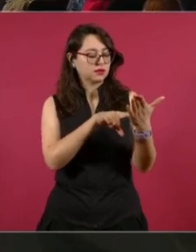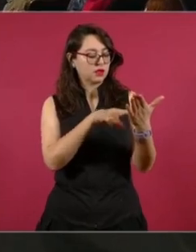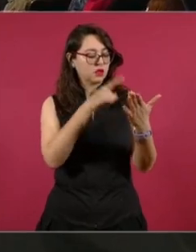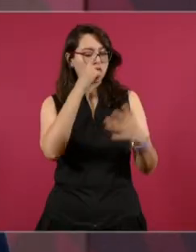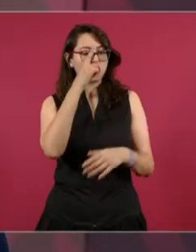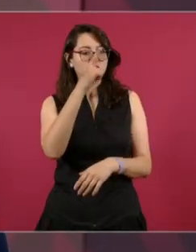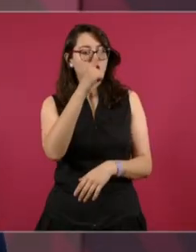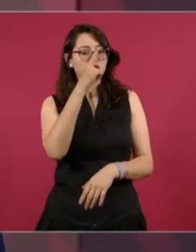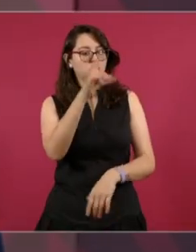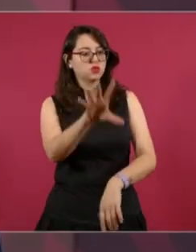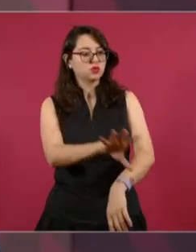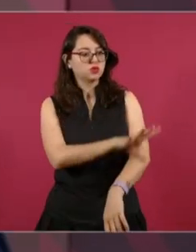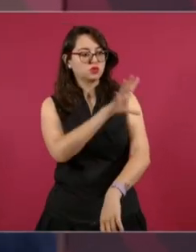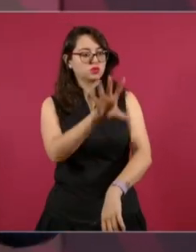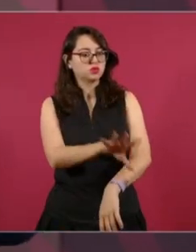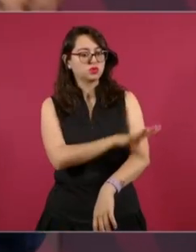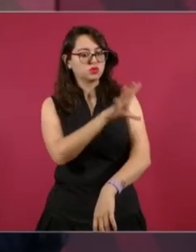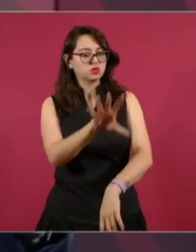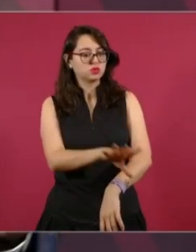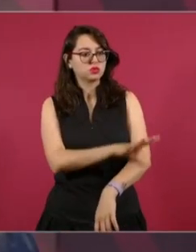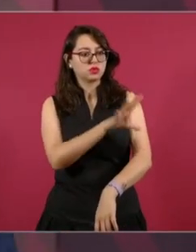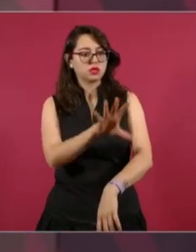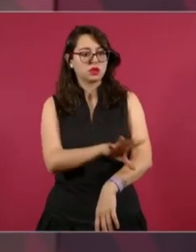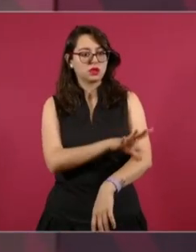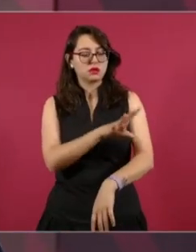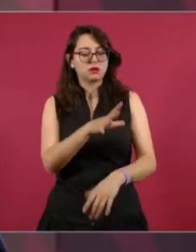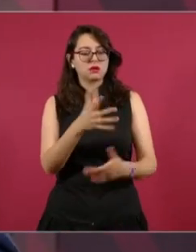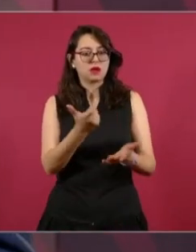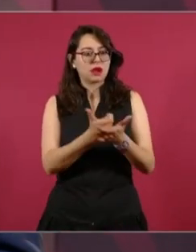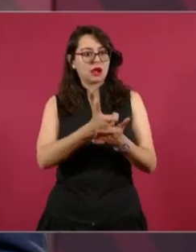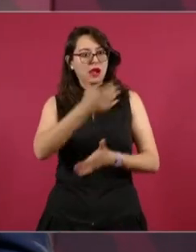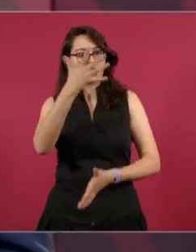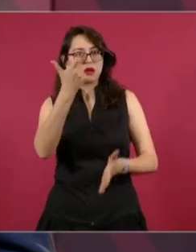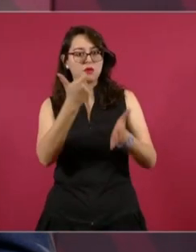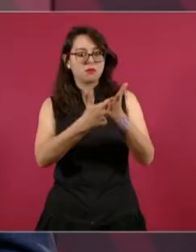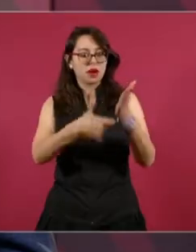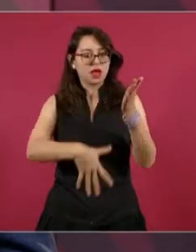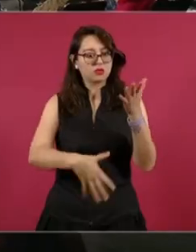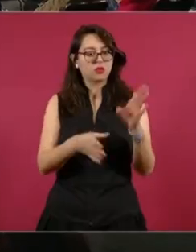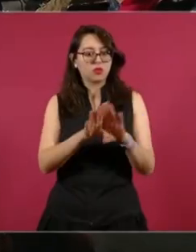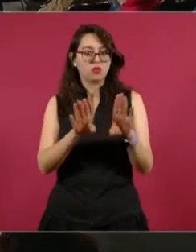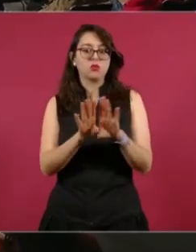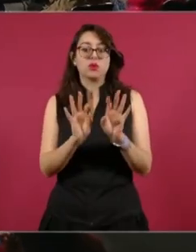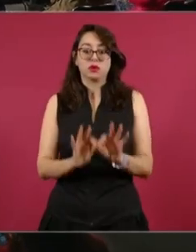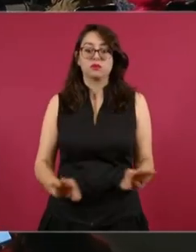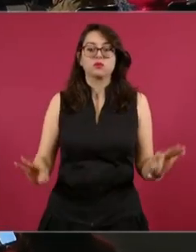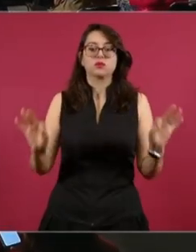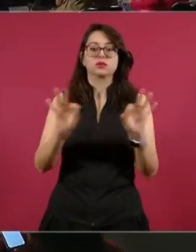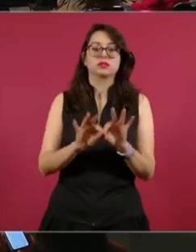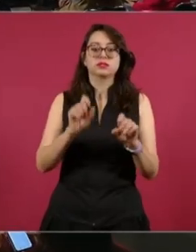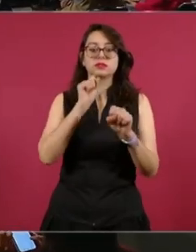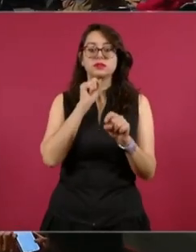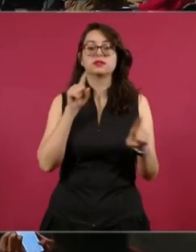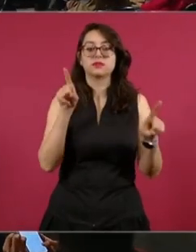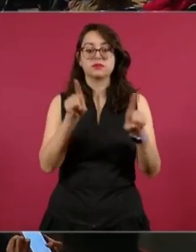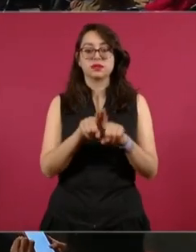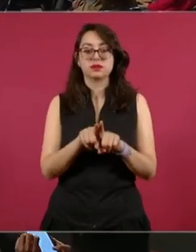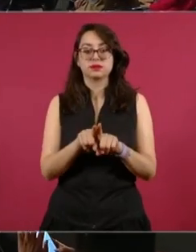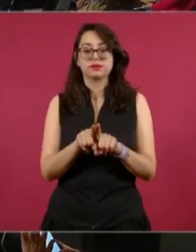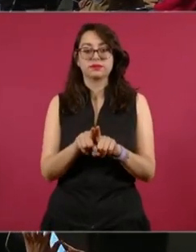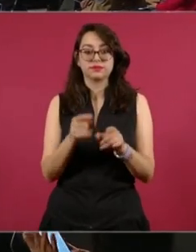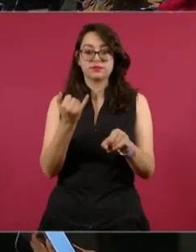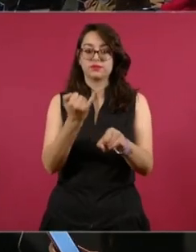eléctrica en México. También es importante, es informativo sobre el quién es quién en los